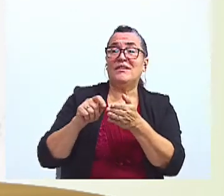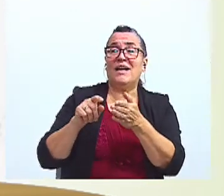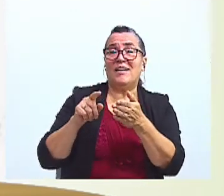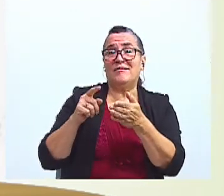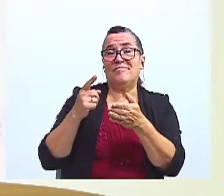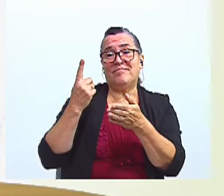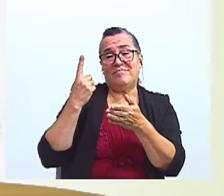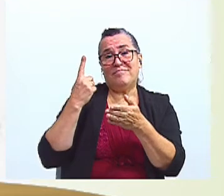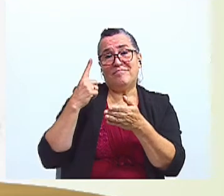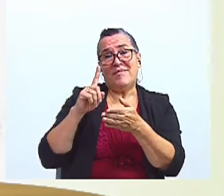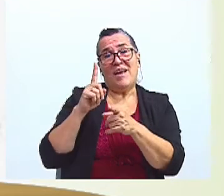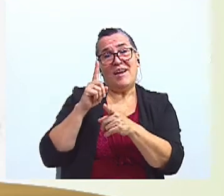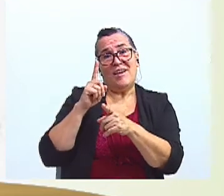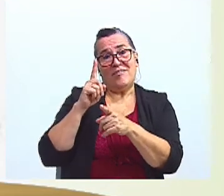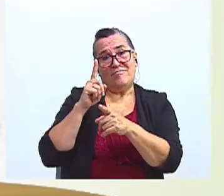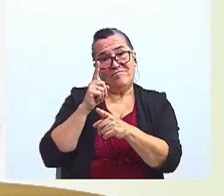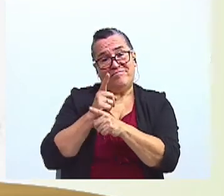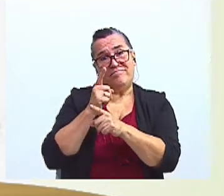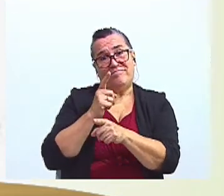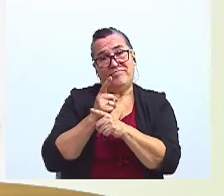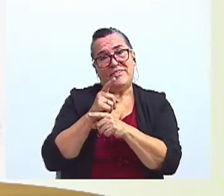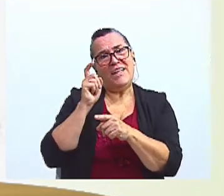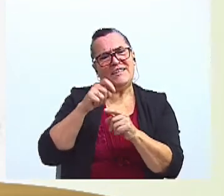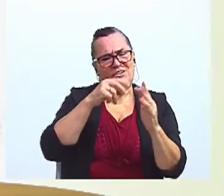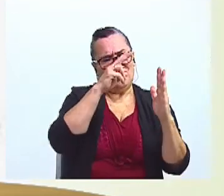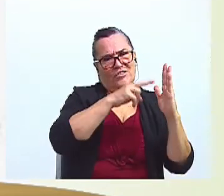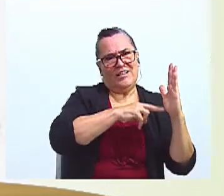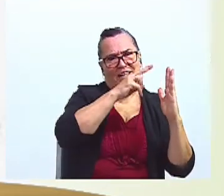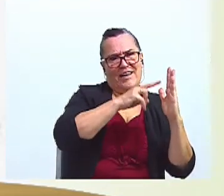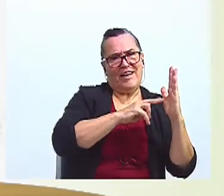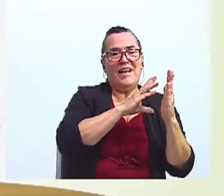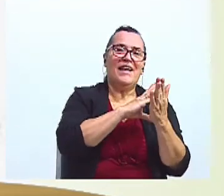para escribir con corrección, necesito leer.